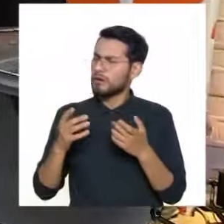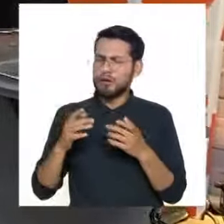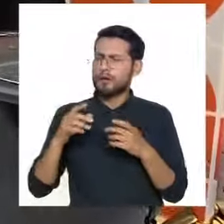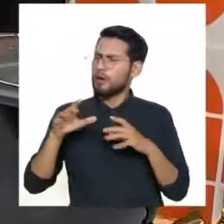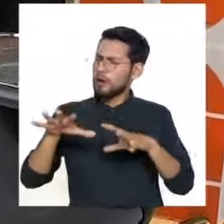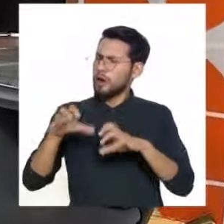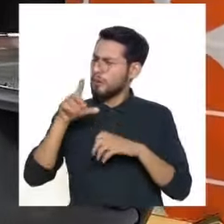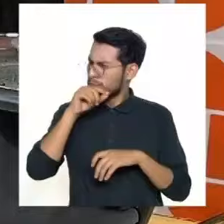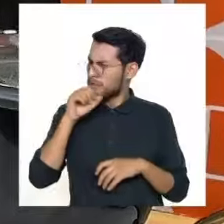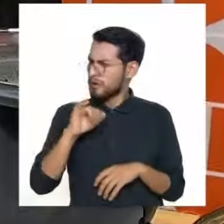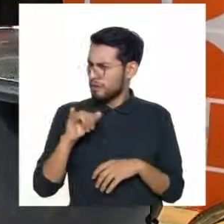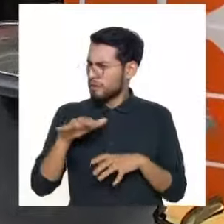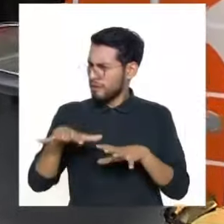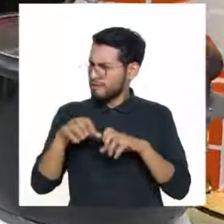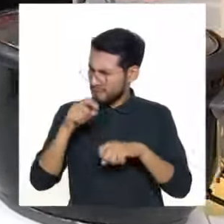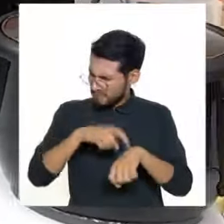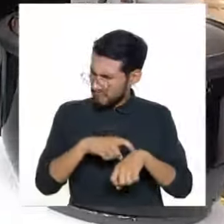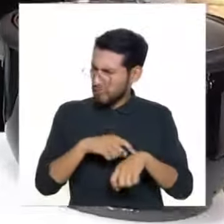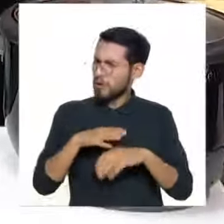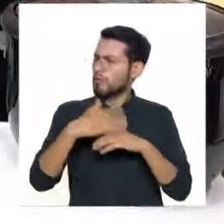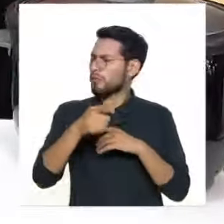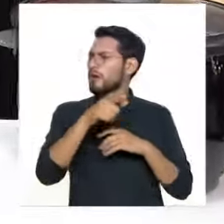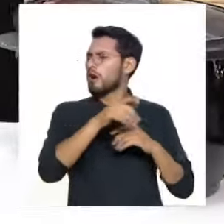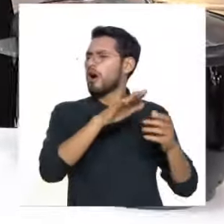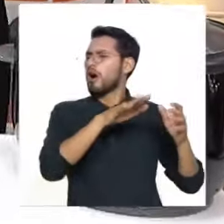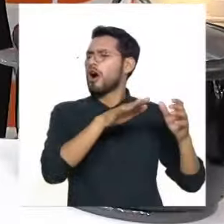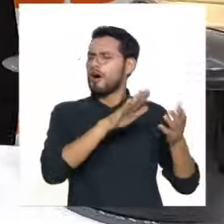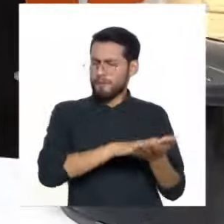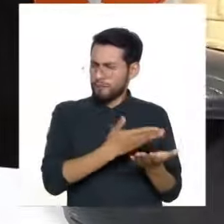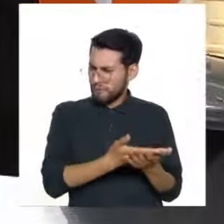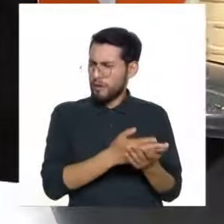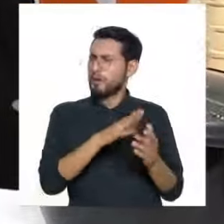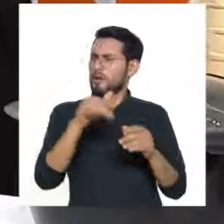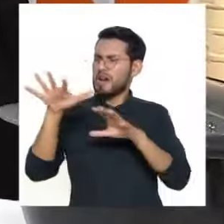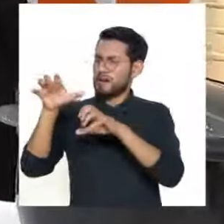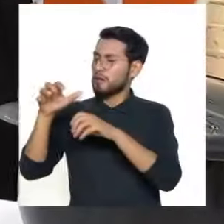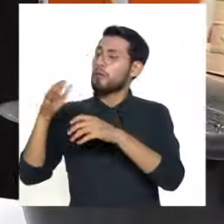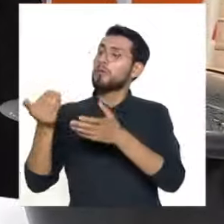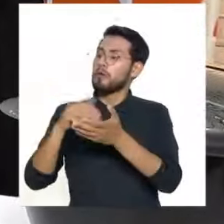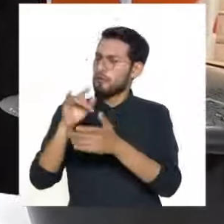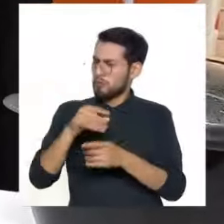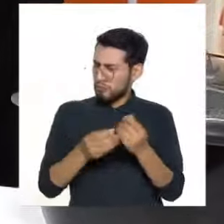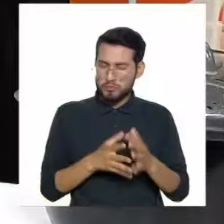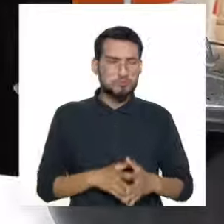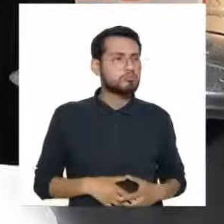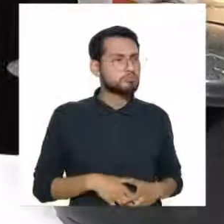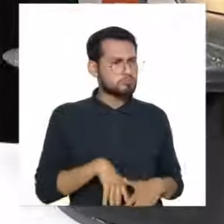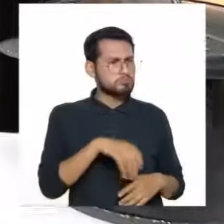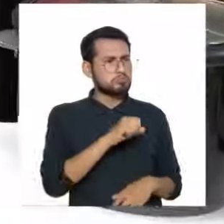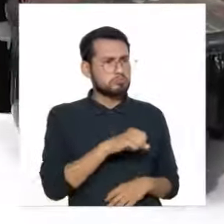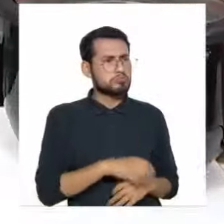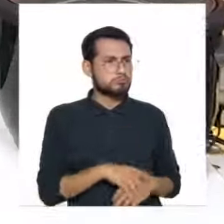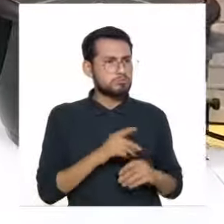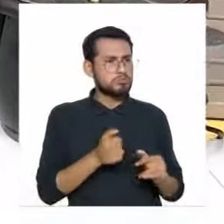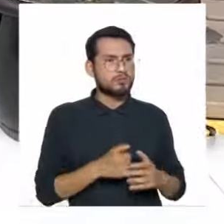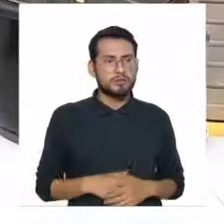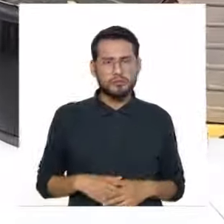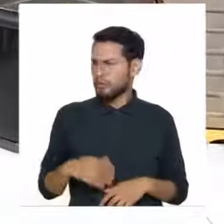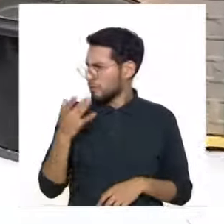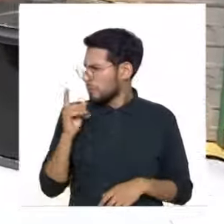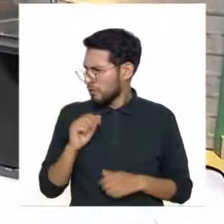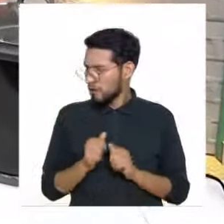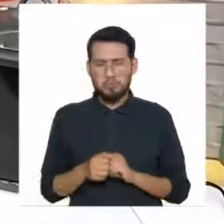congelar el pollo también lo frían en el momento y ahí lo congelan y ahí cuando lo quieren volver a a usar temperatura ambi no le cambia el